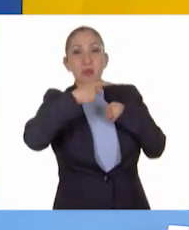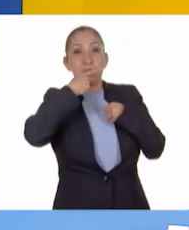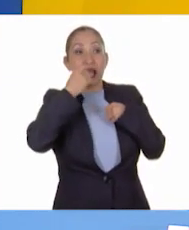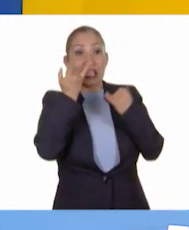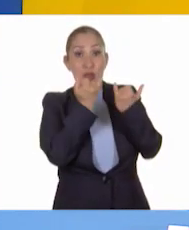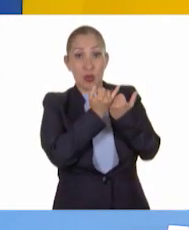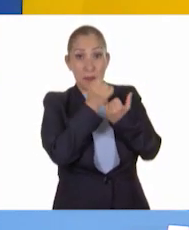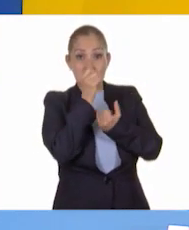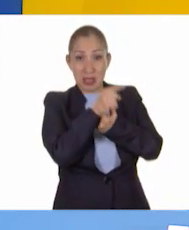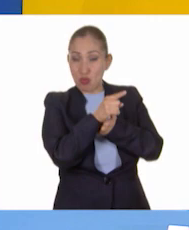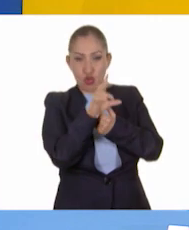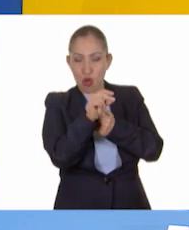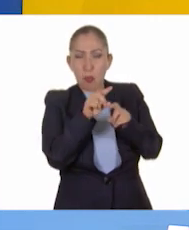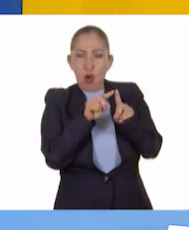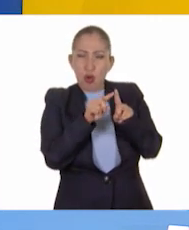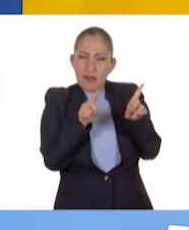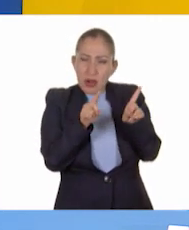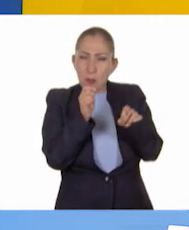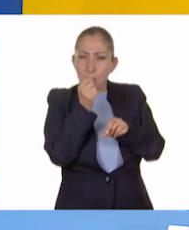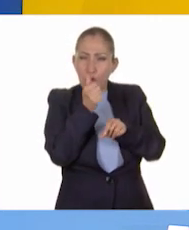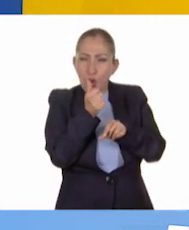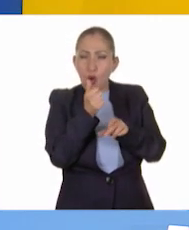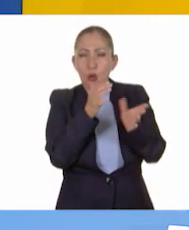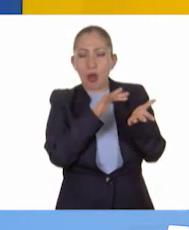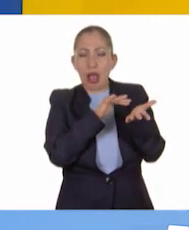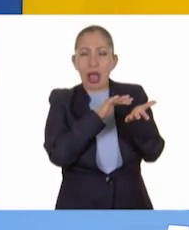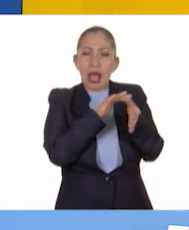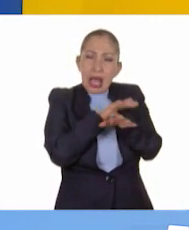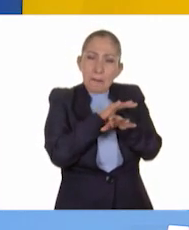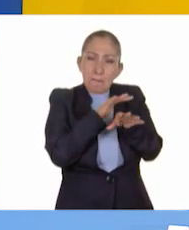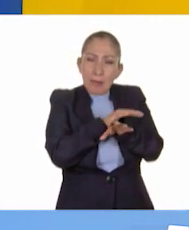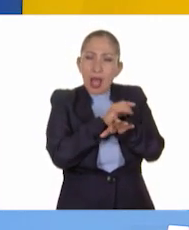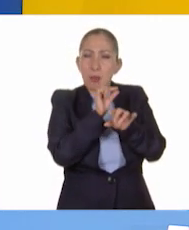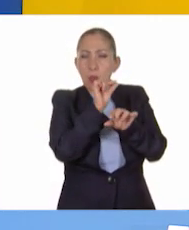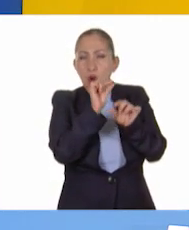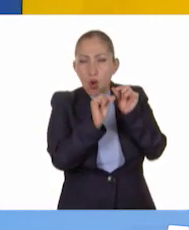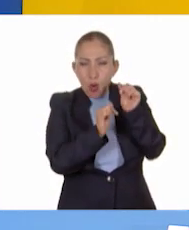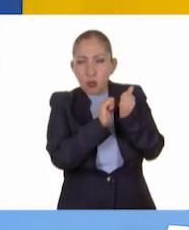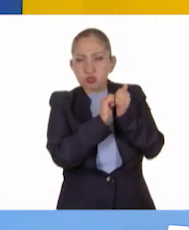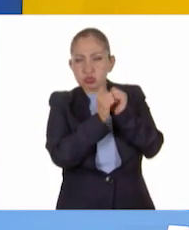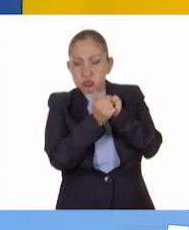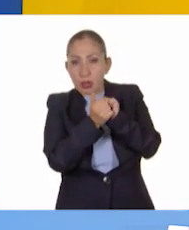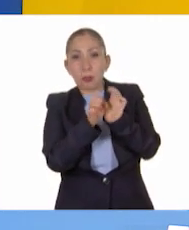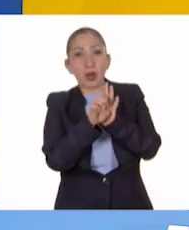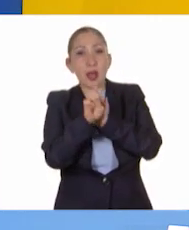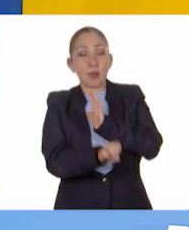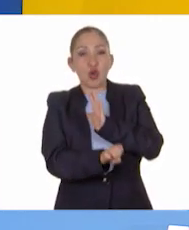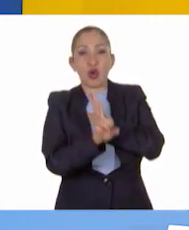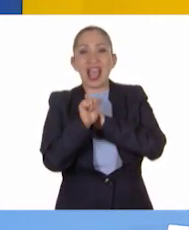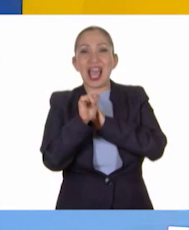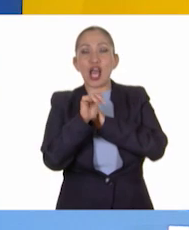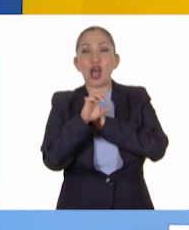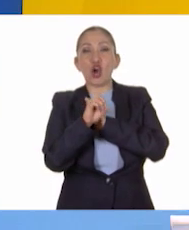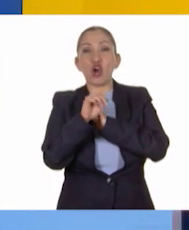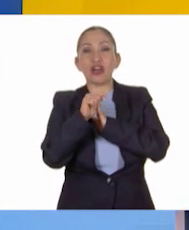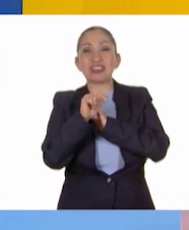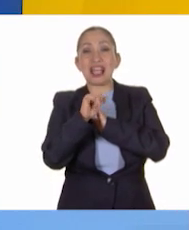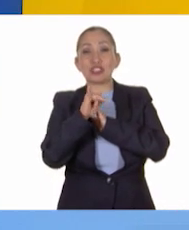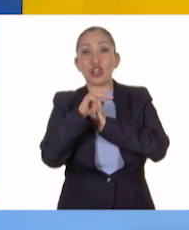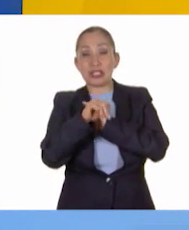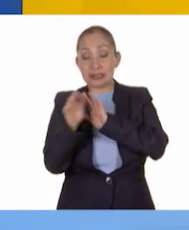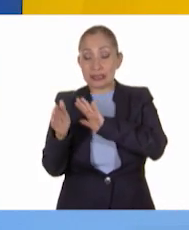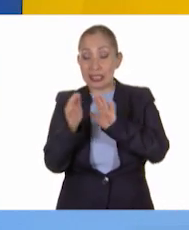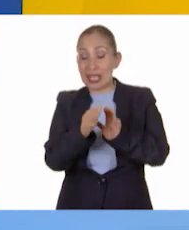palabras de manera literal, parafraseando lo expresado por otro, como en las acotaciones, mientras